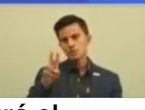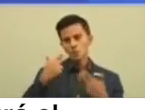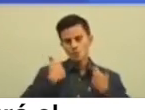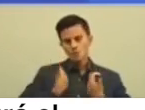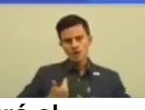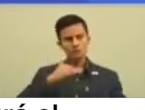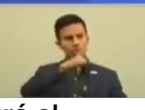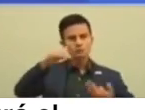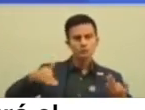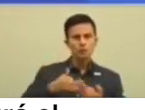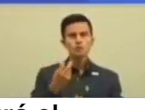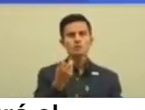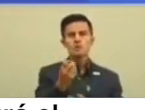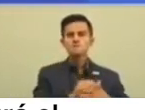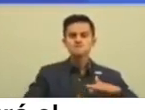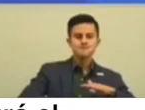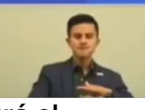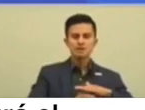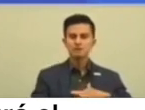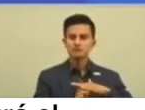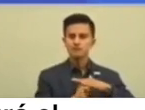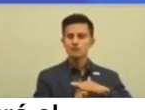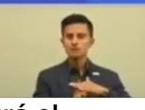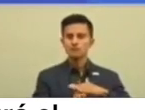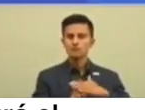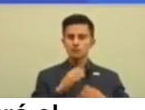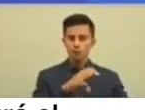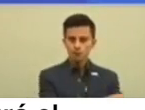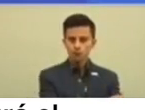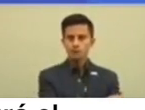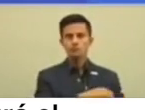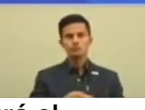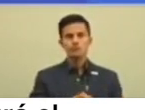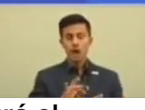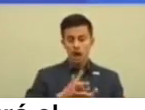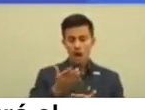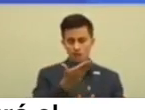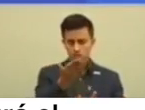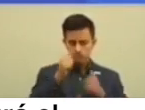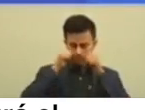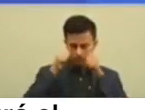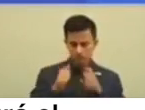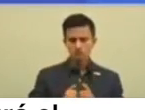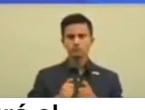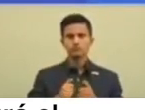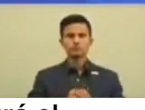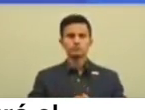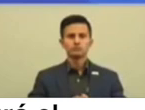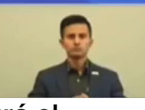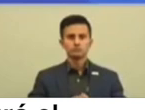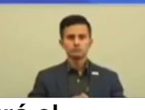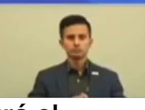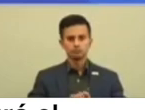sean pilares fundamentales. Agradezco su atención y reafirmo la responsabilidad existente con todas